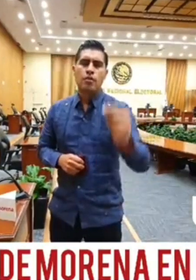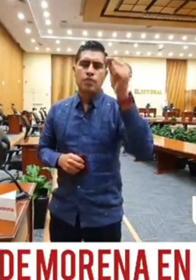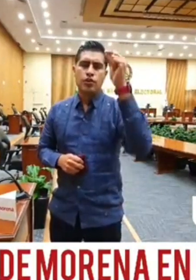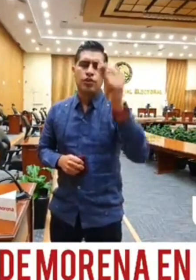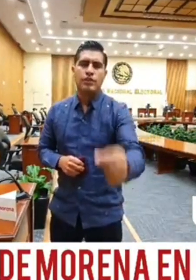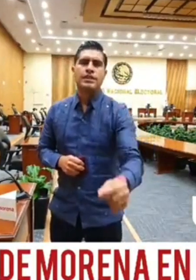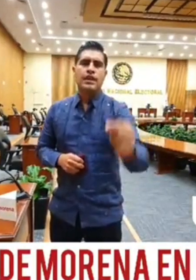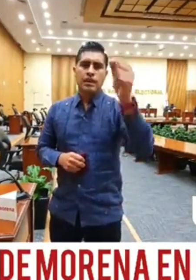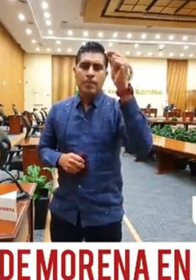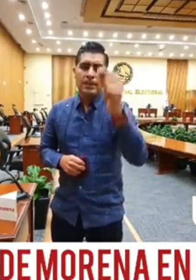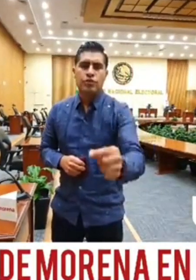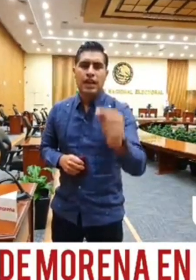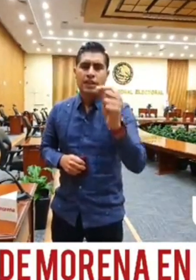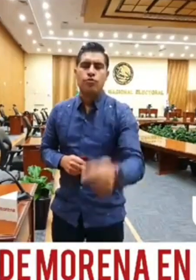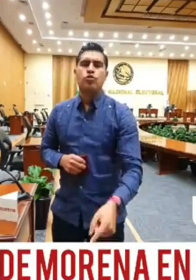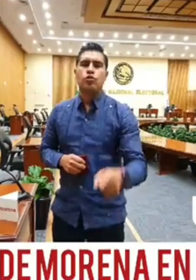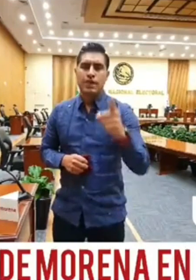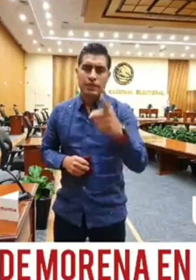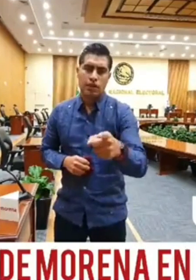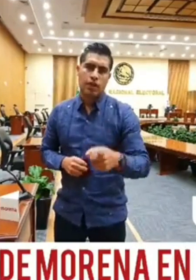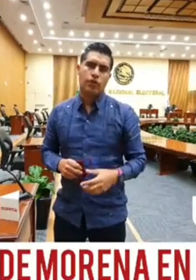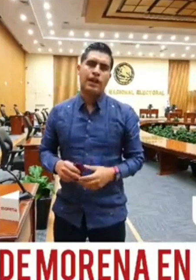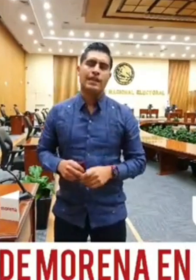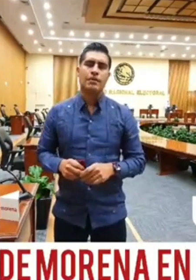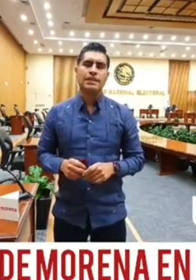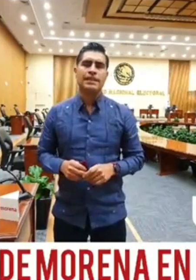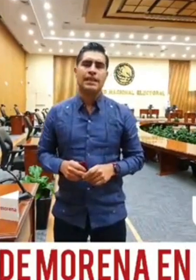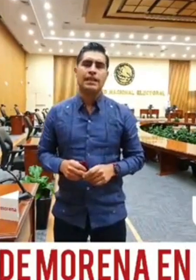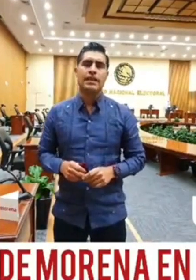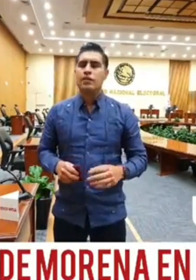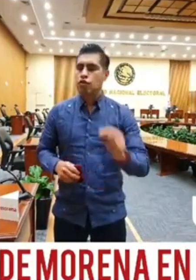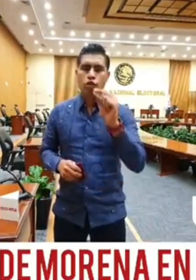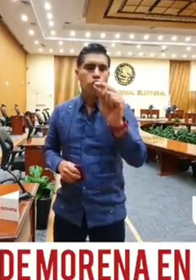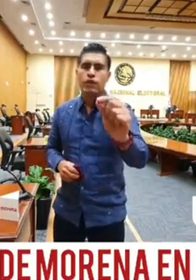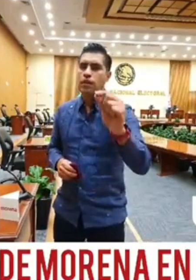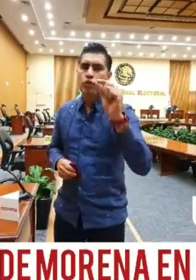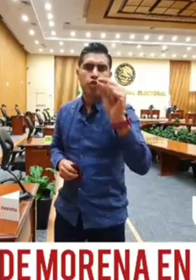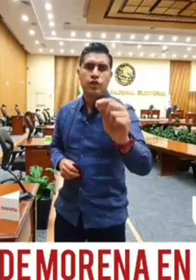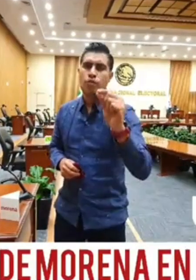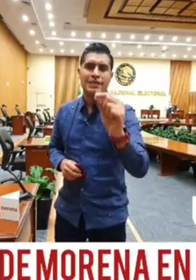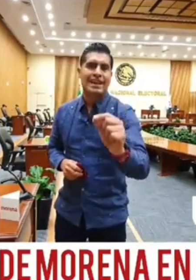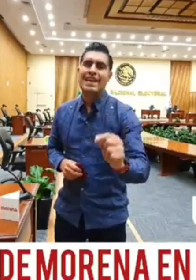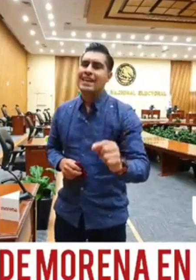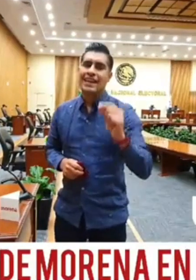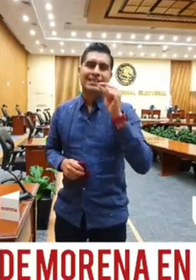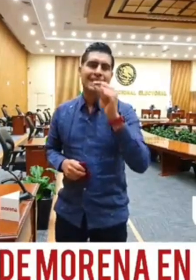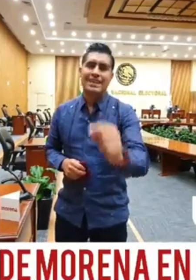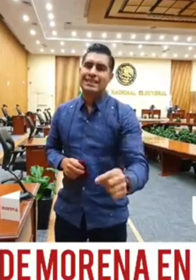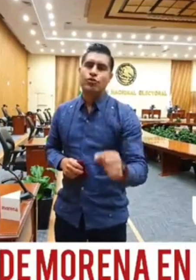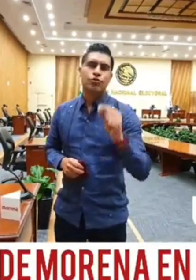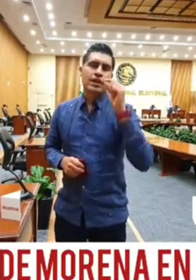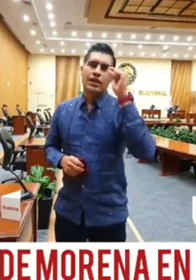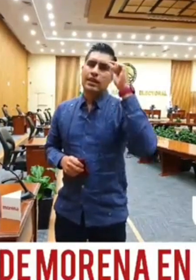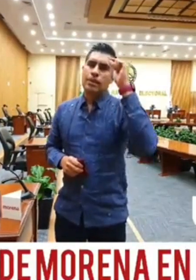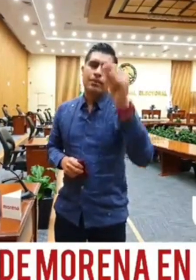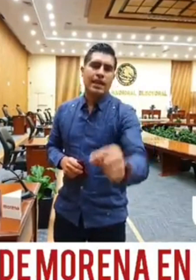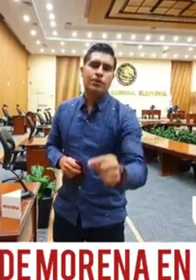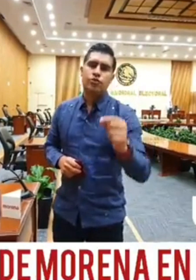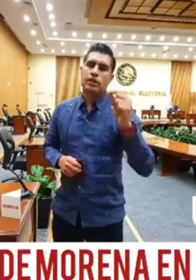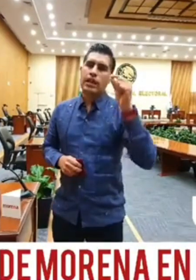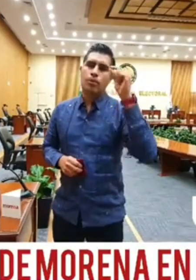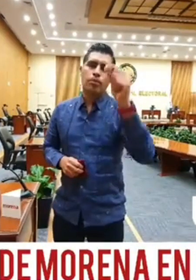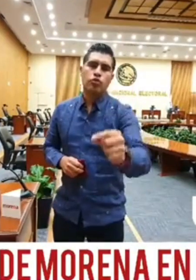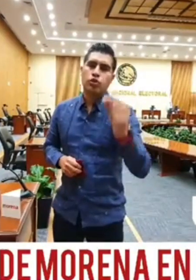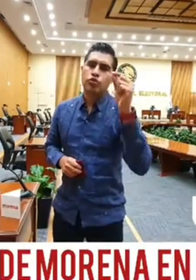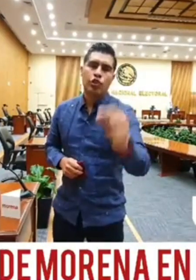más de 2 millones de pesos al año, mucho más de lo que gana el presidente. Sólo un botón de muestra de la serie de excesos y de